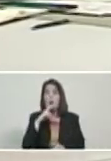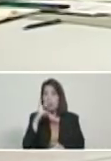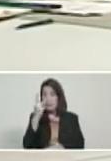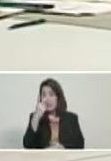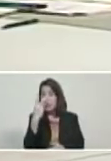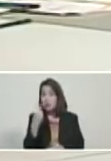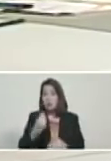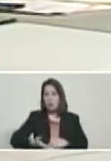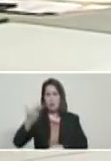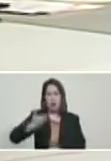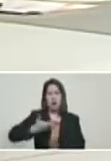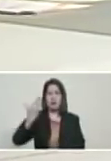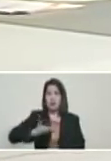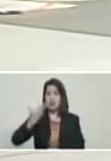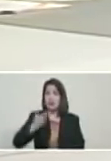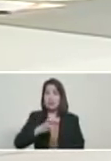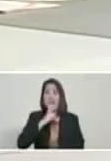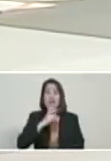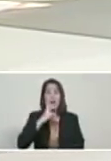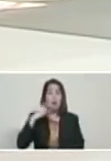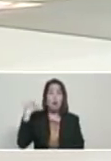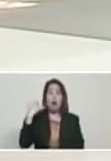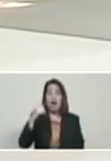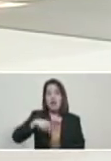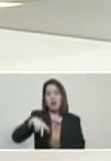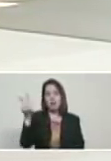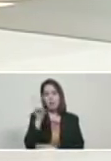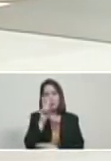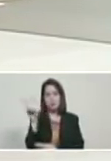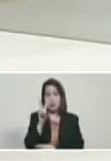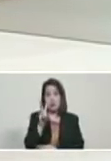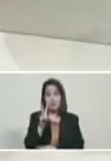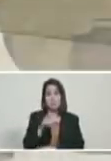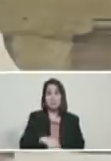La segunda reserva de oro del planeta Tierra, compañero.